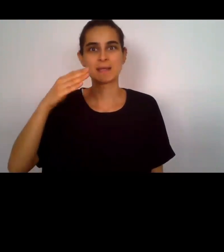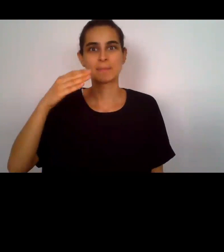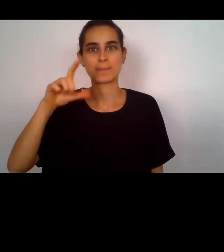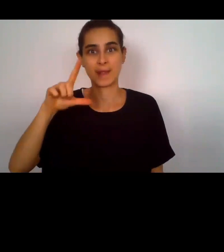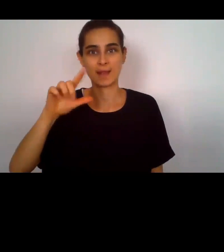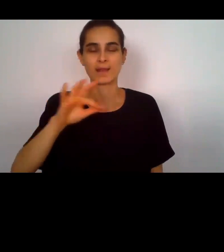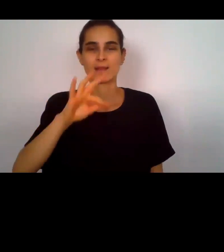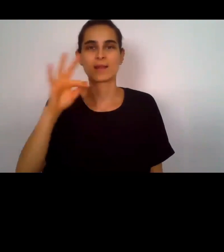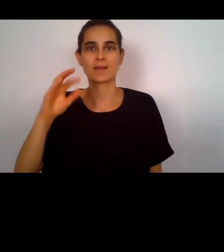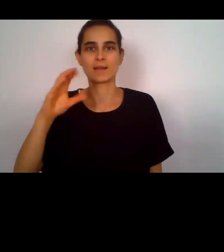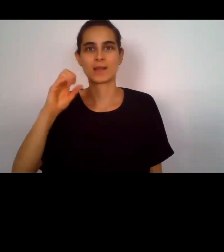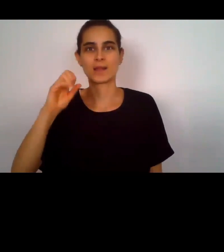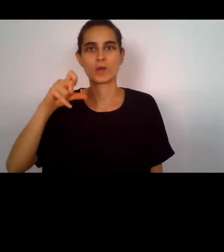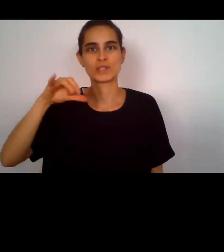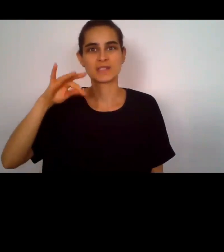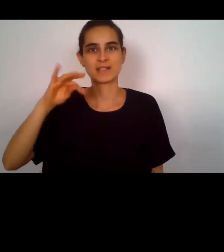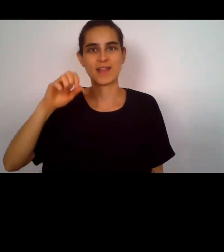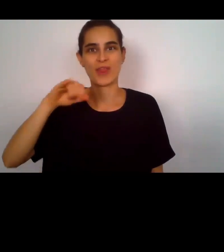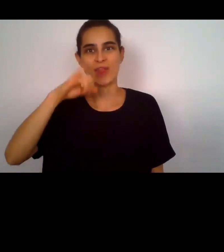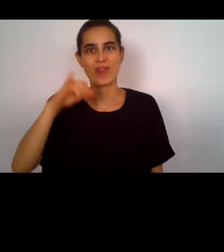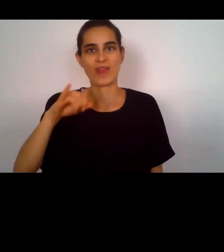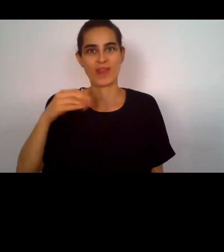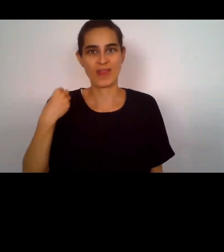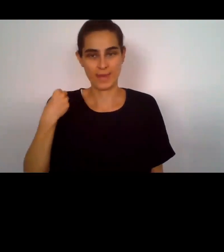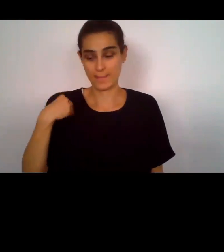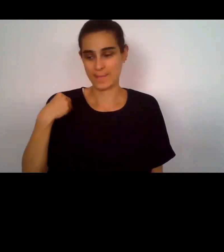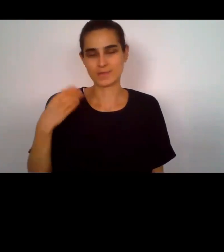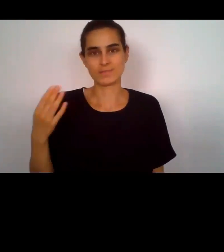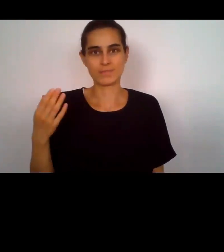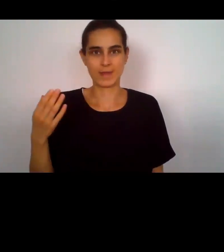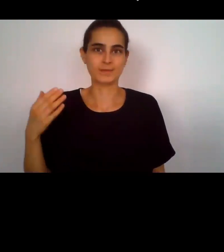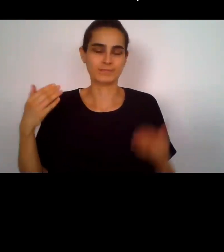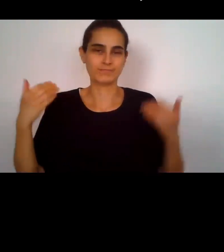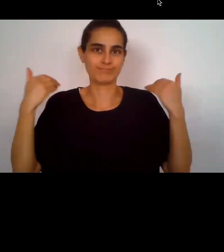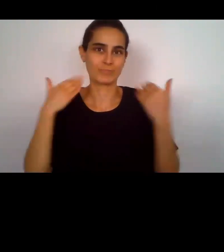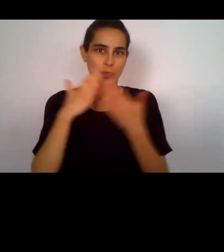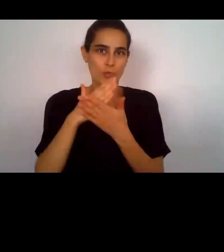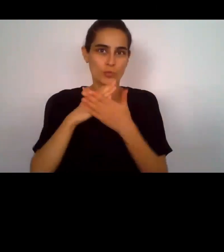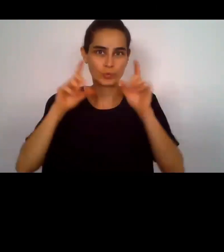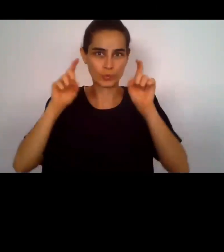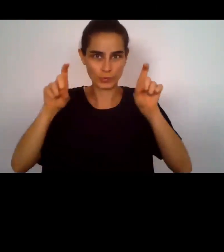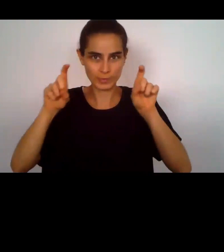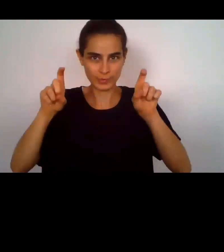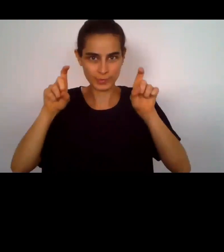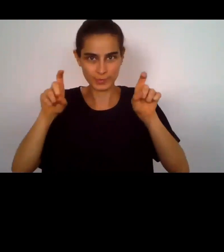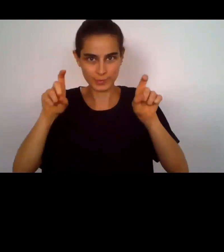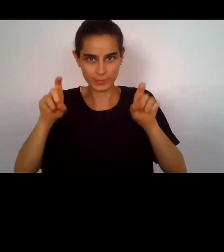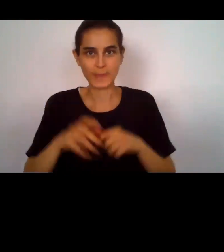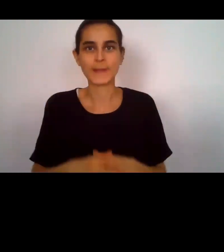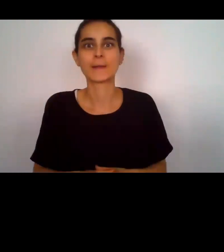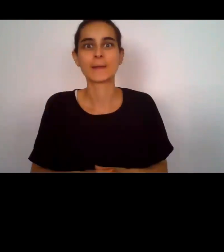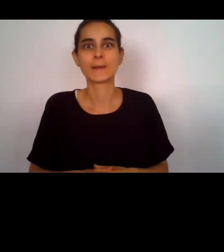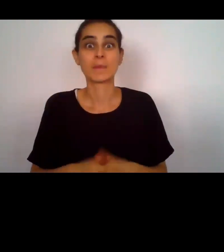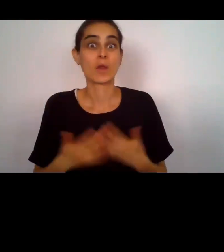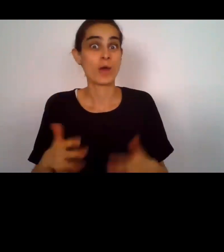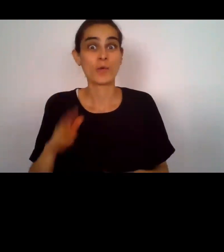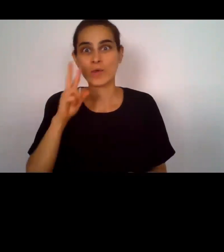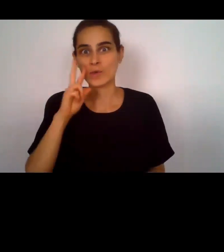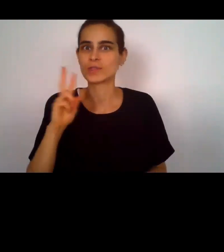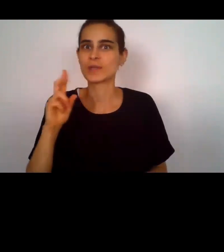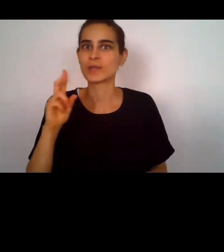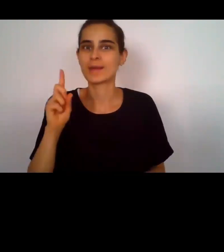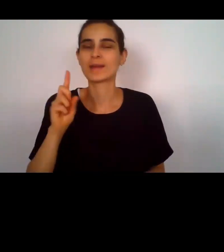este curso. Detrás de esta pantalla hay otras personas trabajando a las que también quiero reconocerles